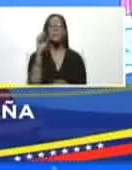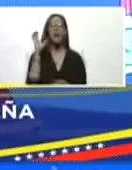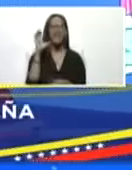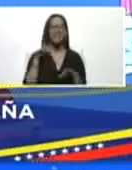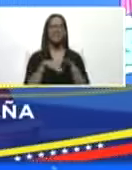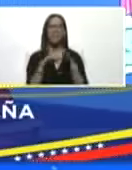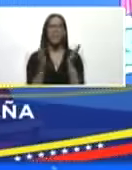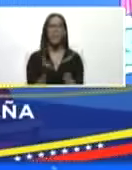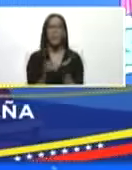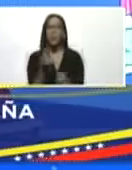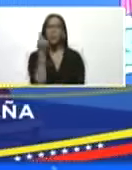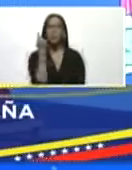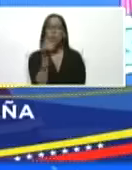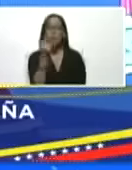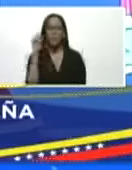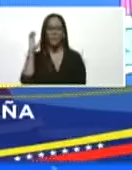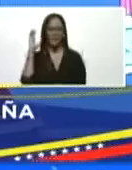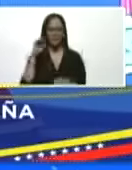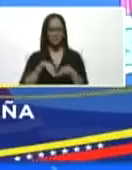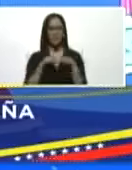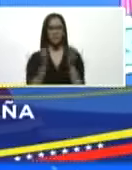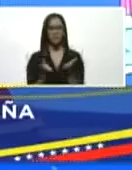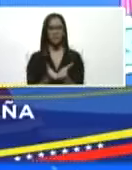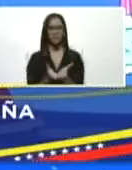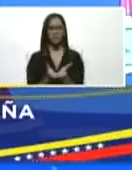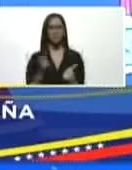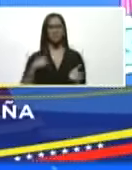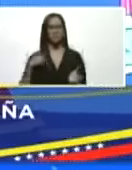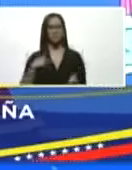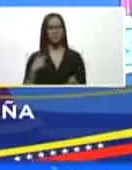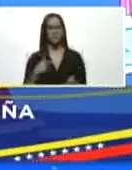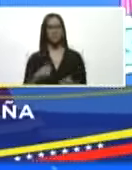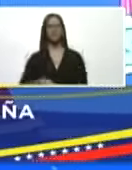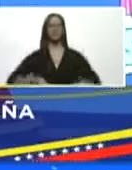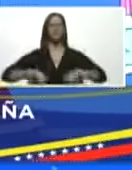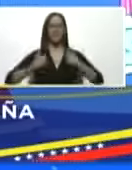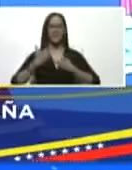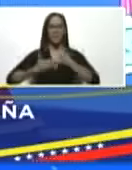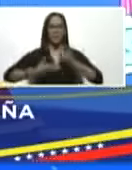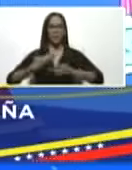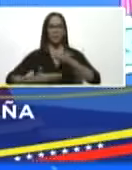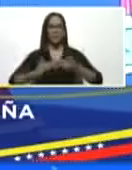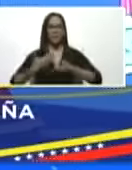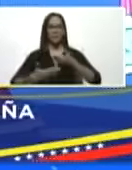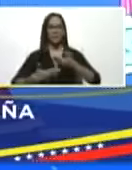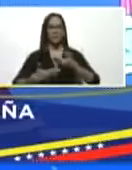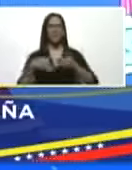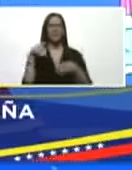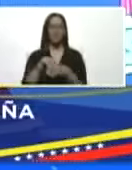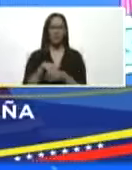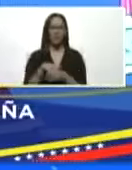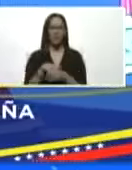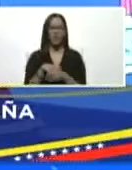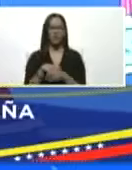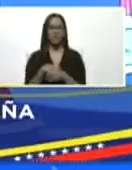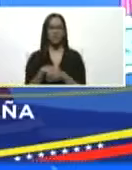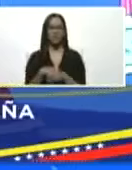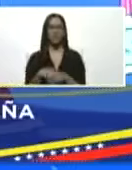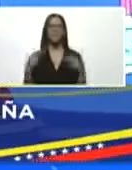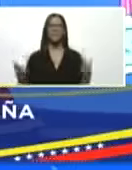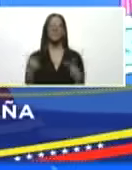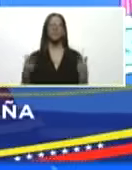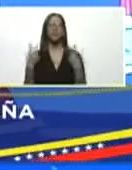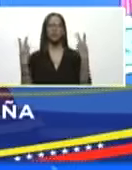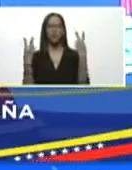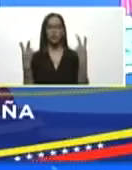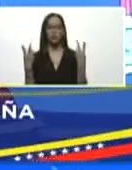compatriota, un solo país del mundo que haya tenido más procesos electorales exitosos,